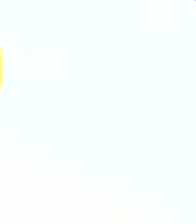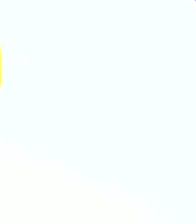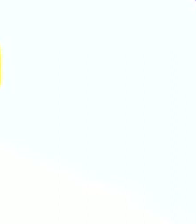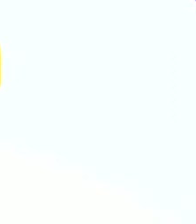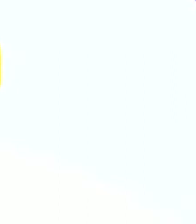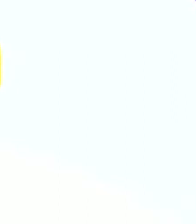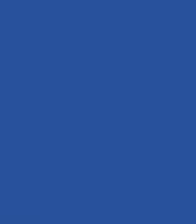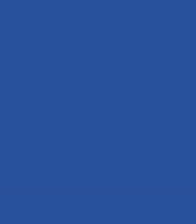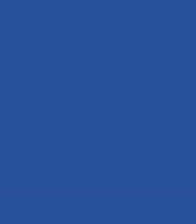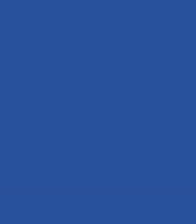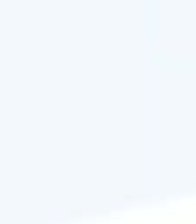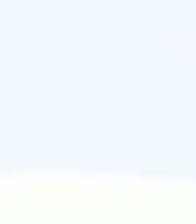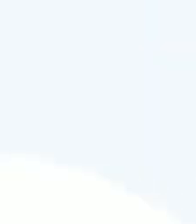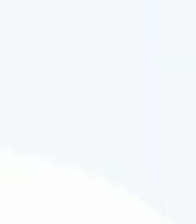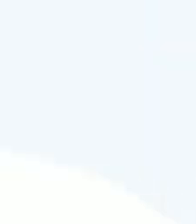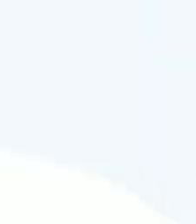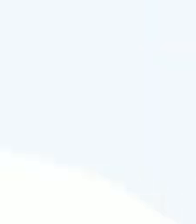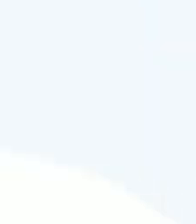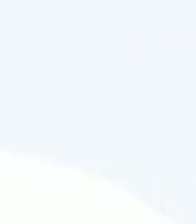casa.